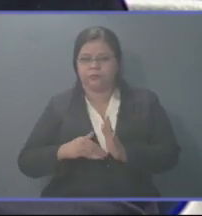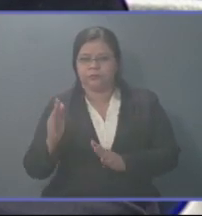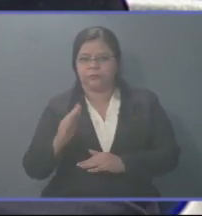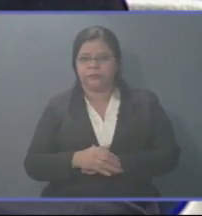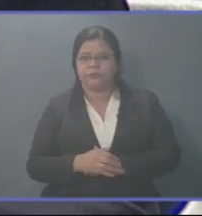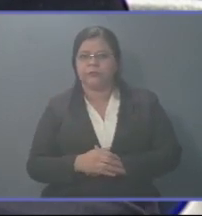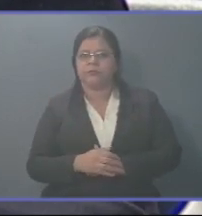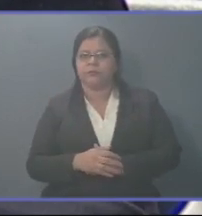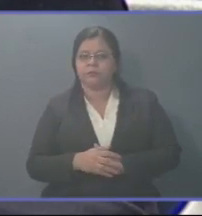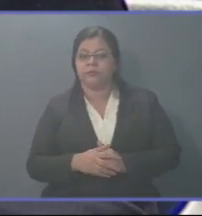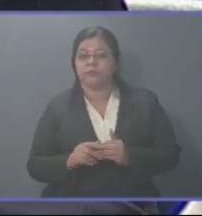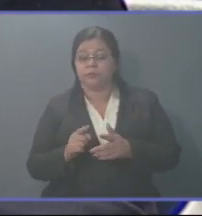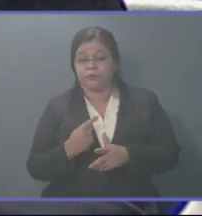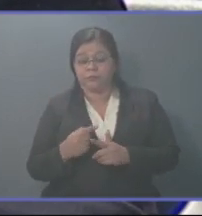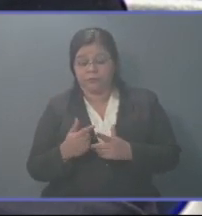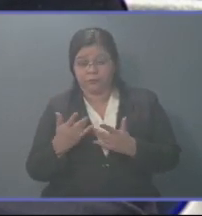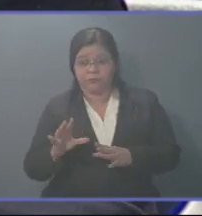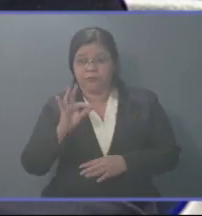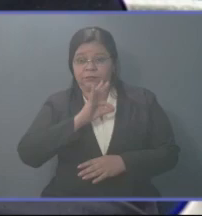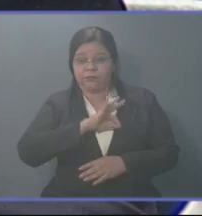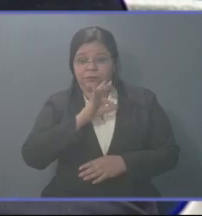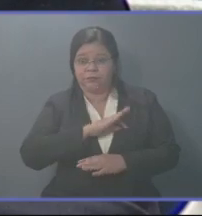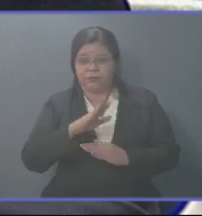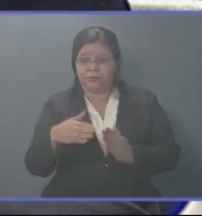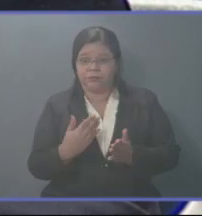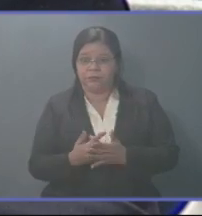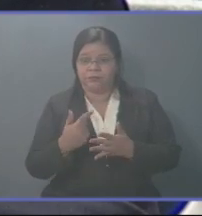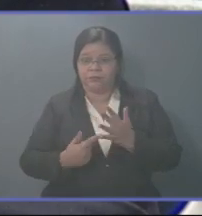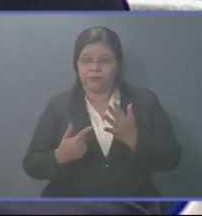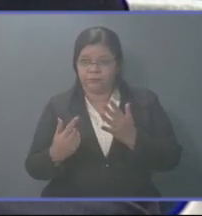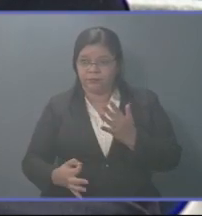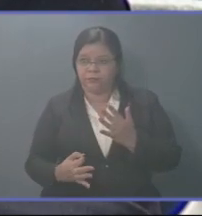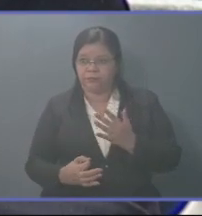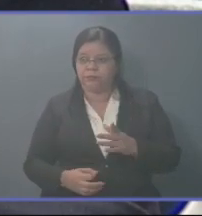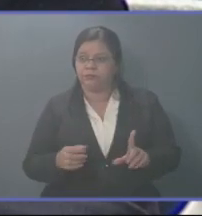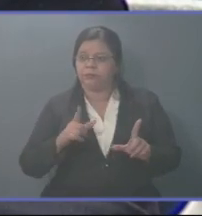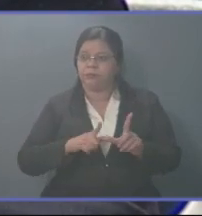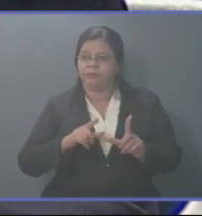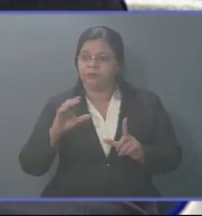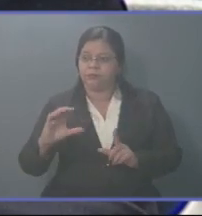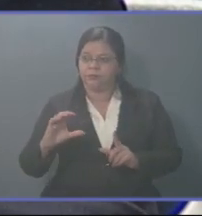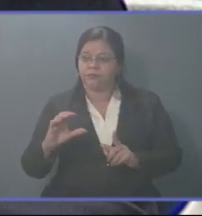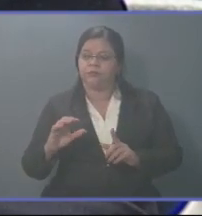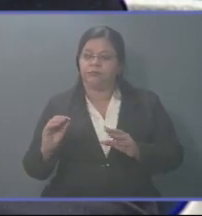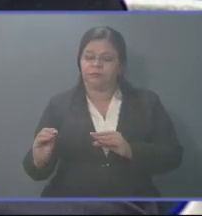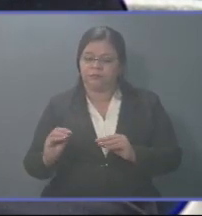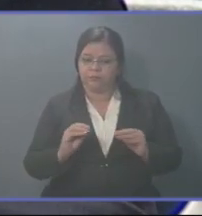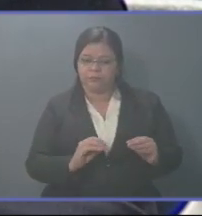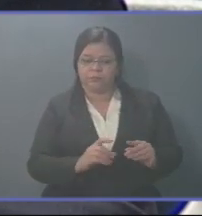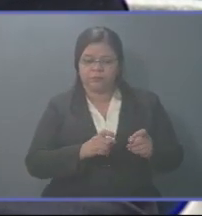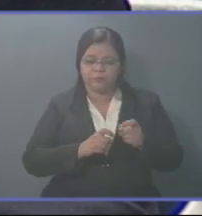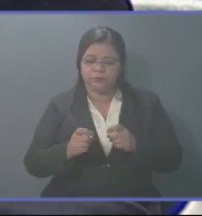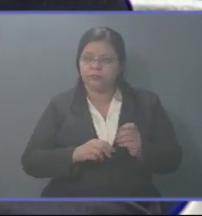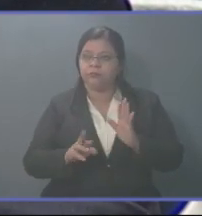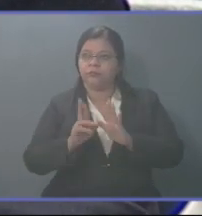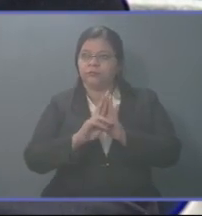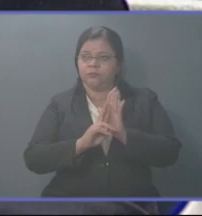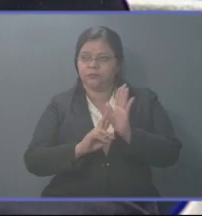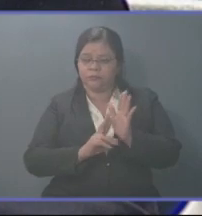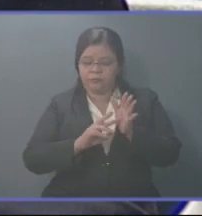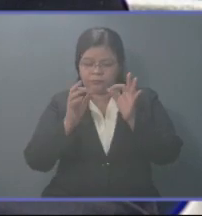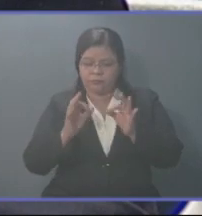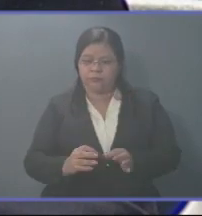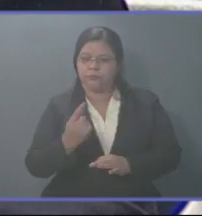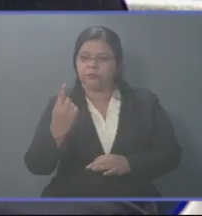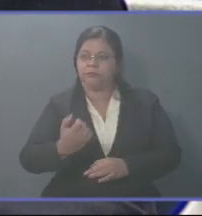integral a favor de las víctimas beneficiarias de la ley. C. Administrar el registro oficial de víctimas